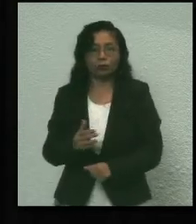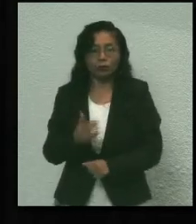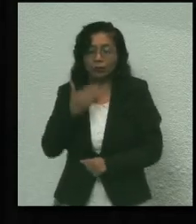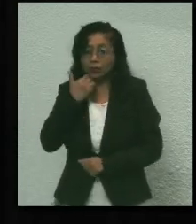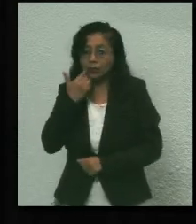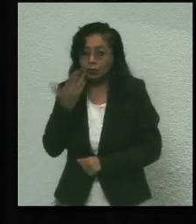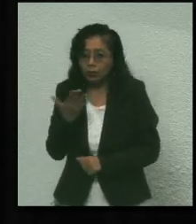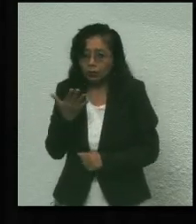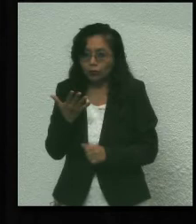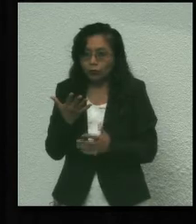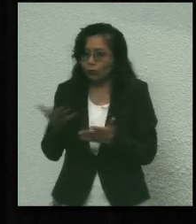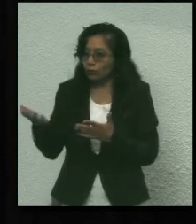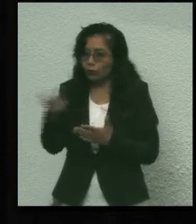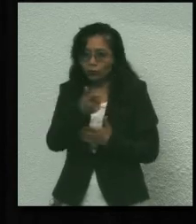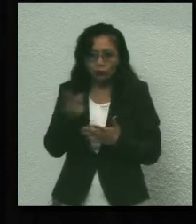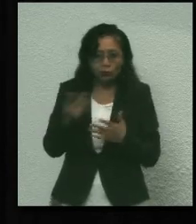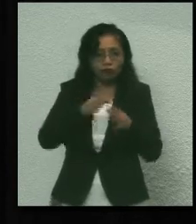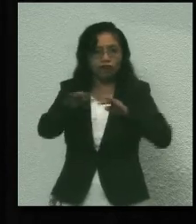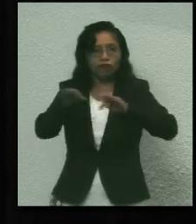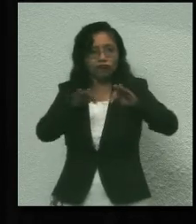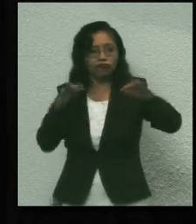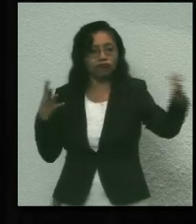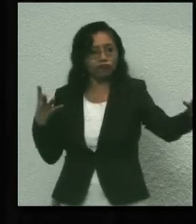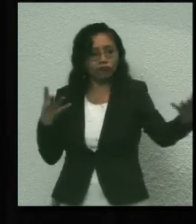lograr una cooperación constante.